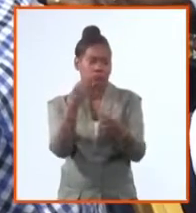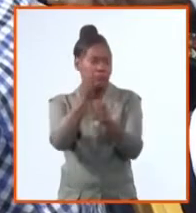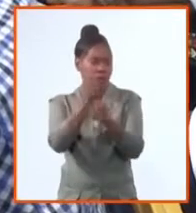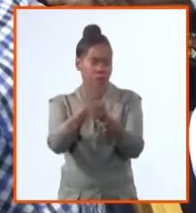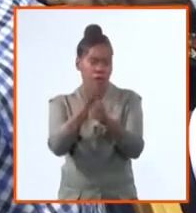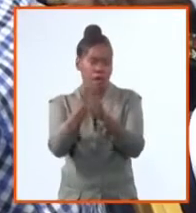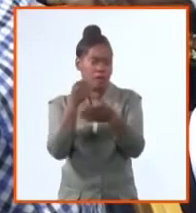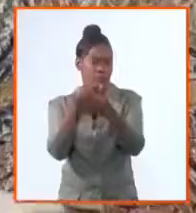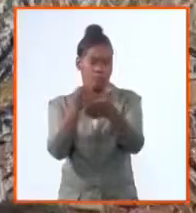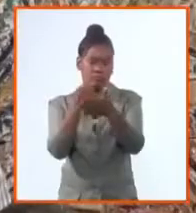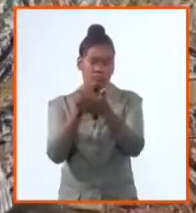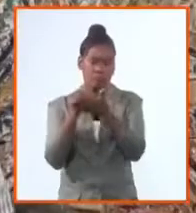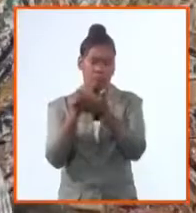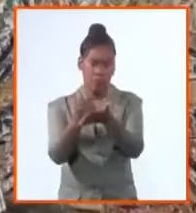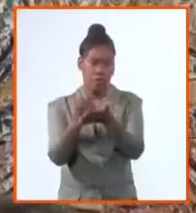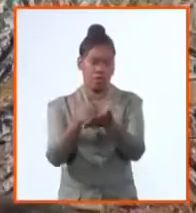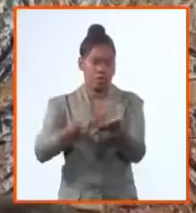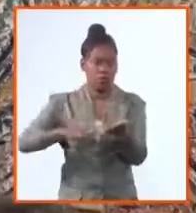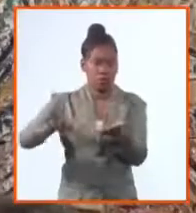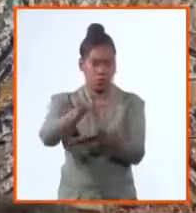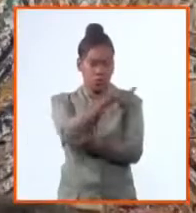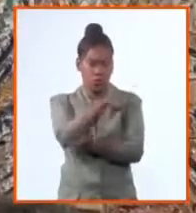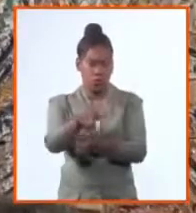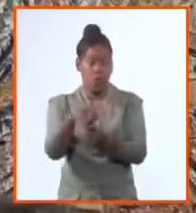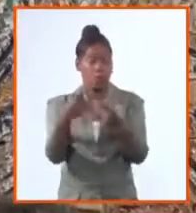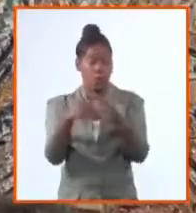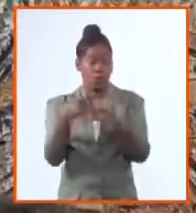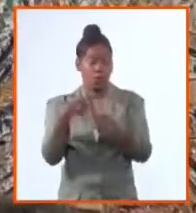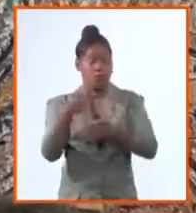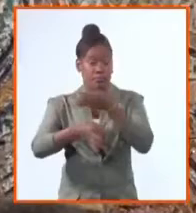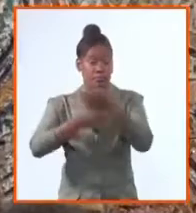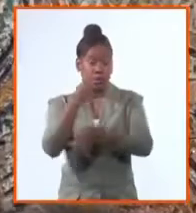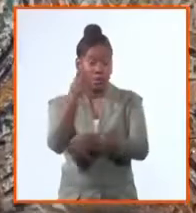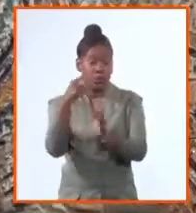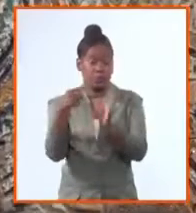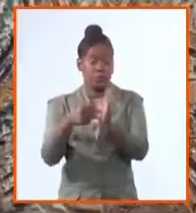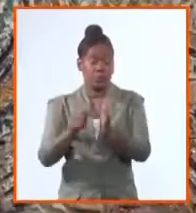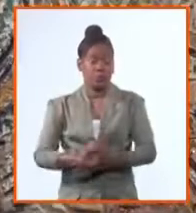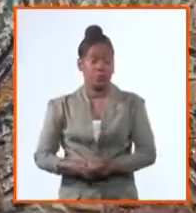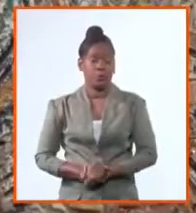a impulsar. Pero yo lo que sí les quería ratificar es que estamos